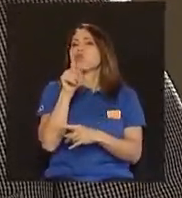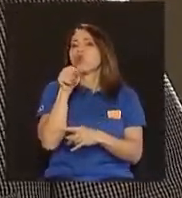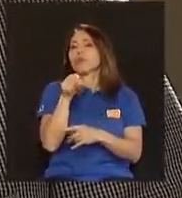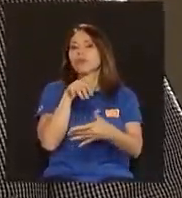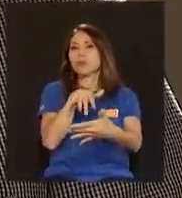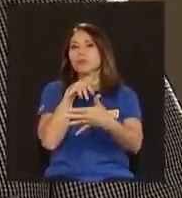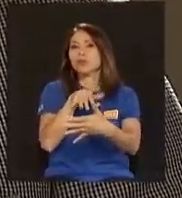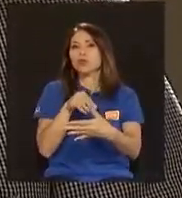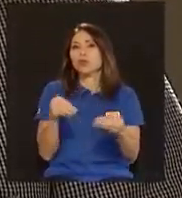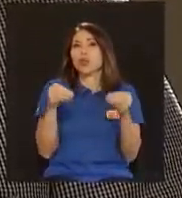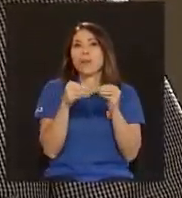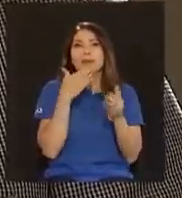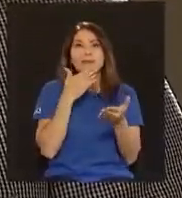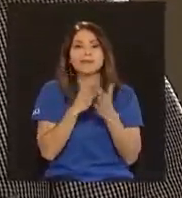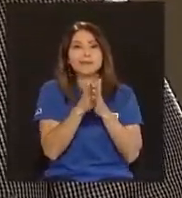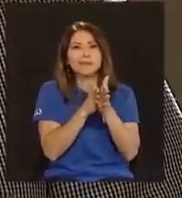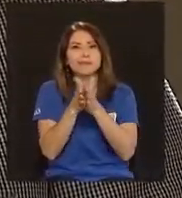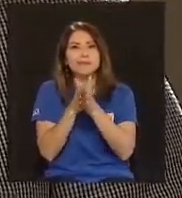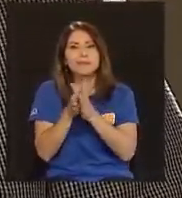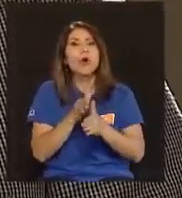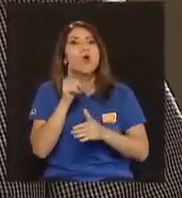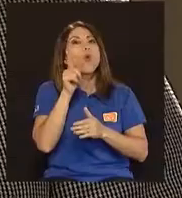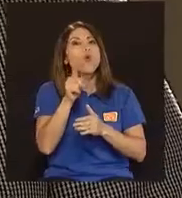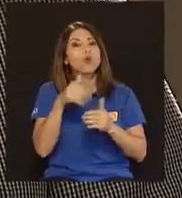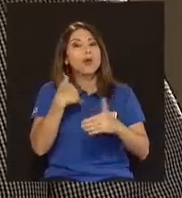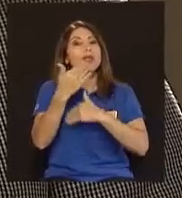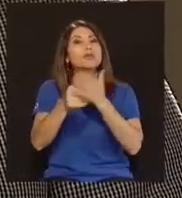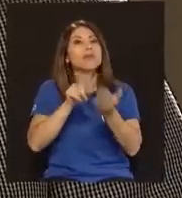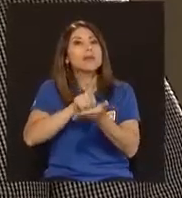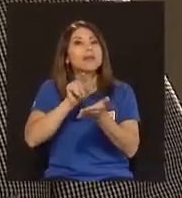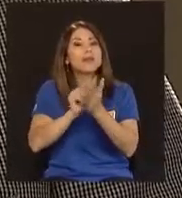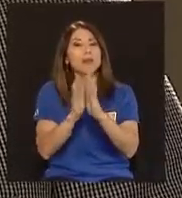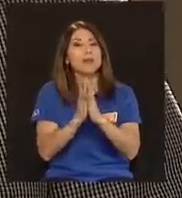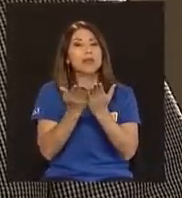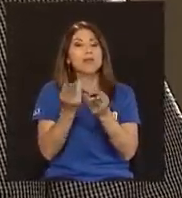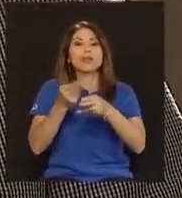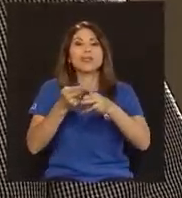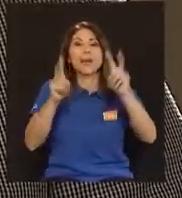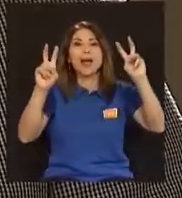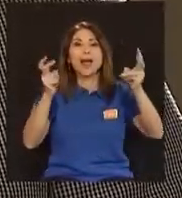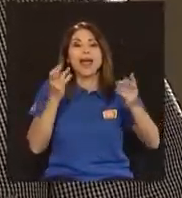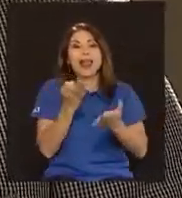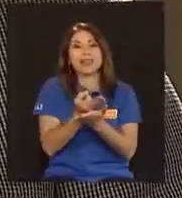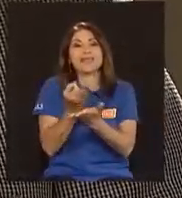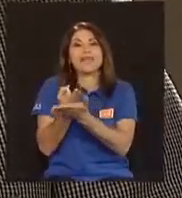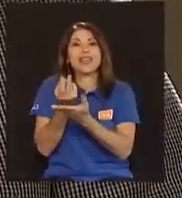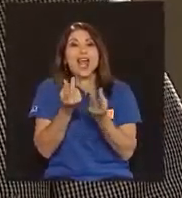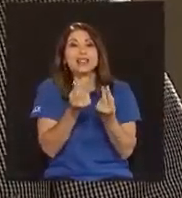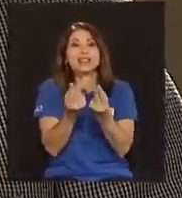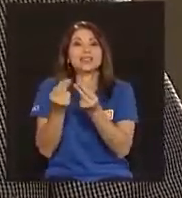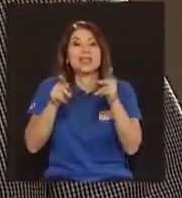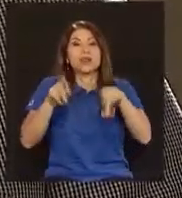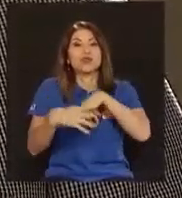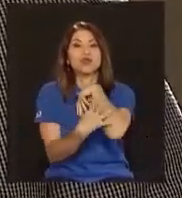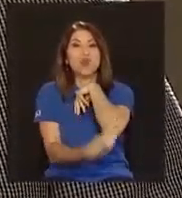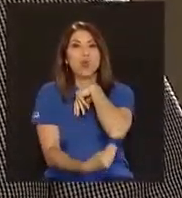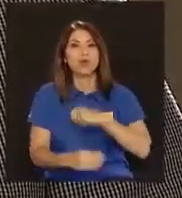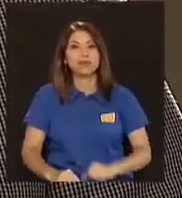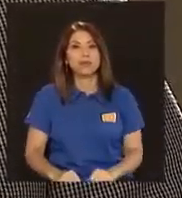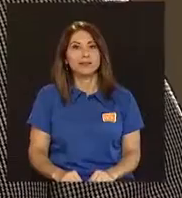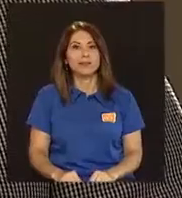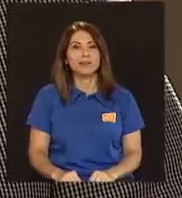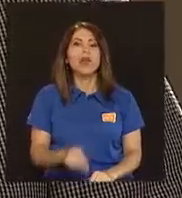Uno de ellos, de los más útiles, es uno que dio lugar a un libro que se ha editado ya varias veces, que se llama Las finanzas de los pobres. Y es un poco cómo son las finanzas de